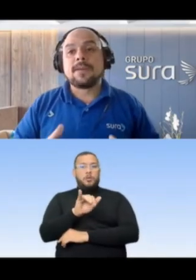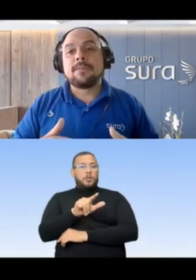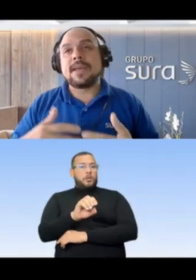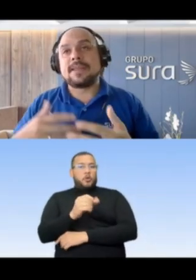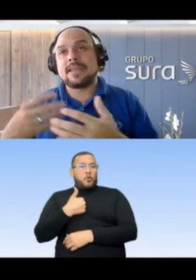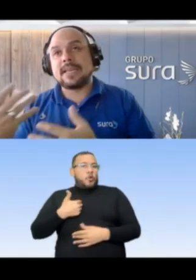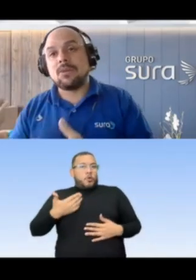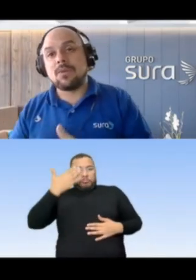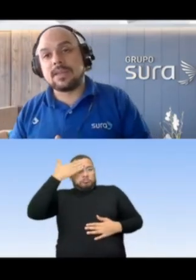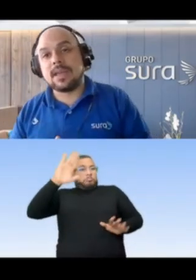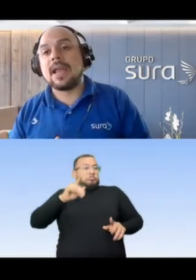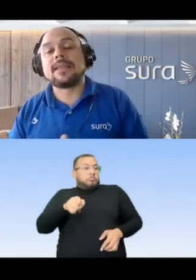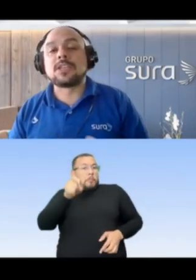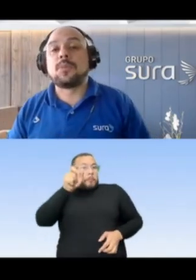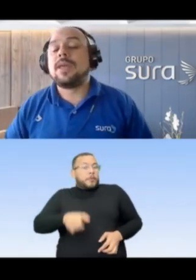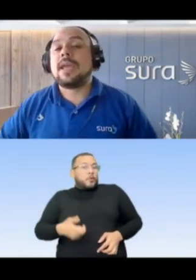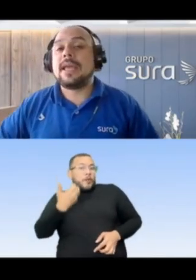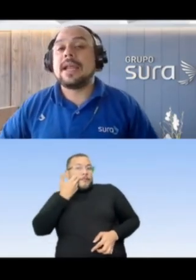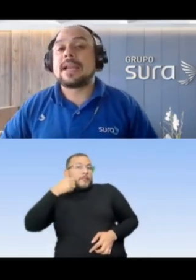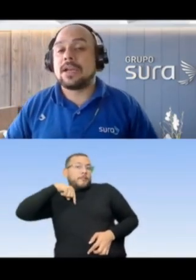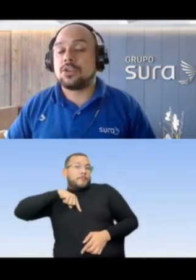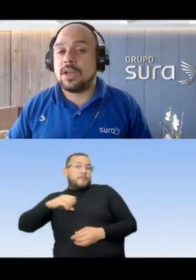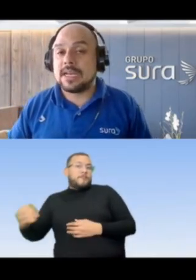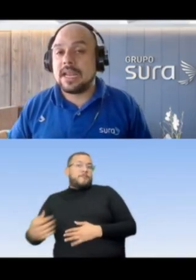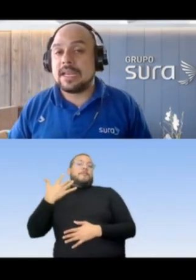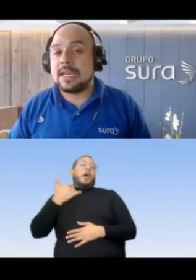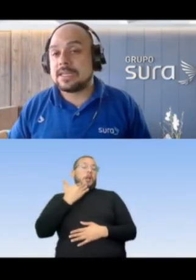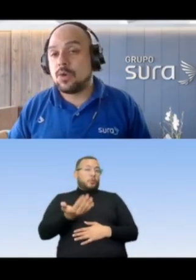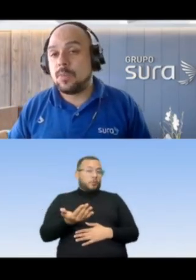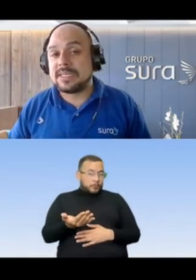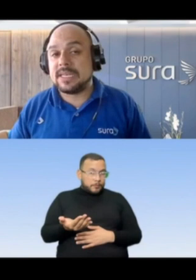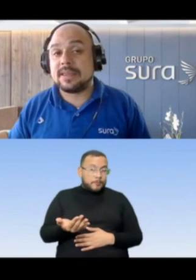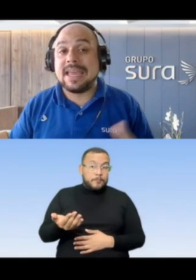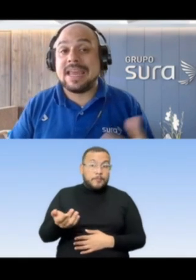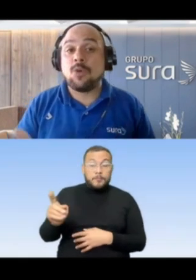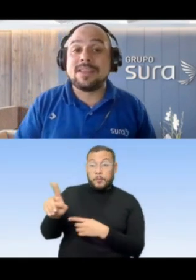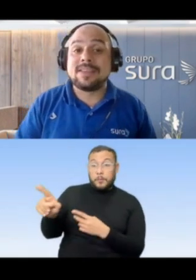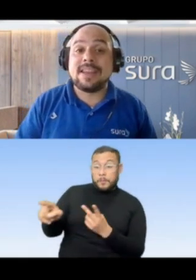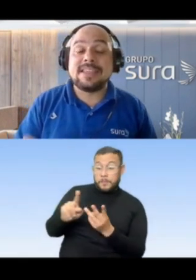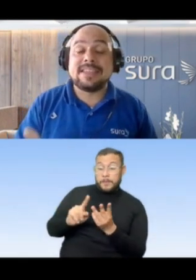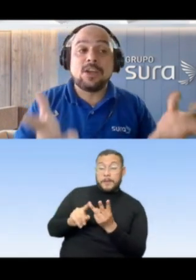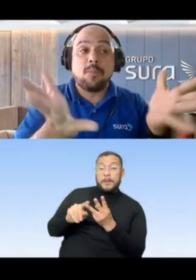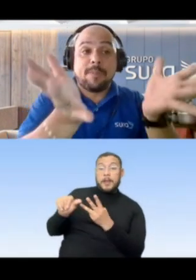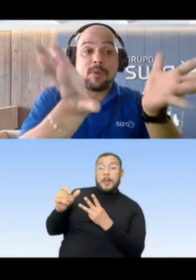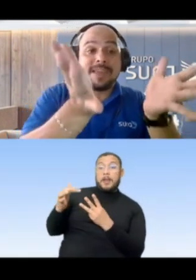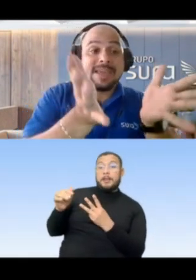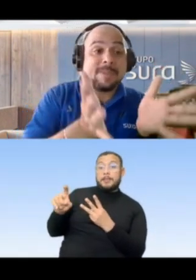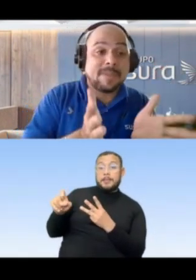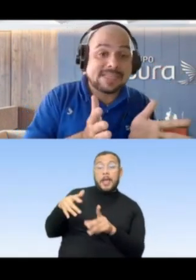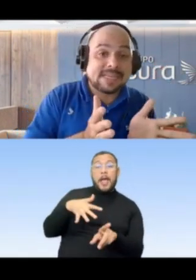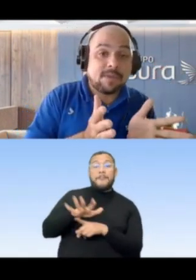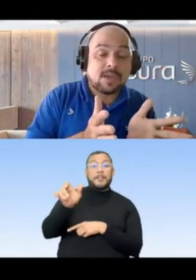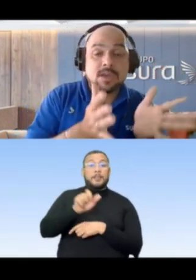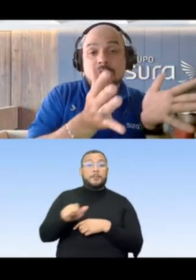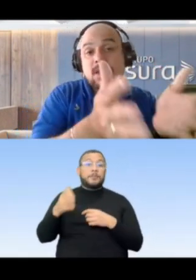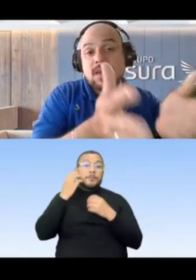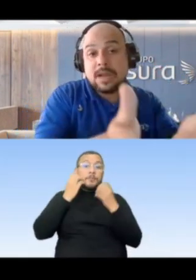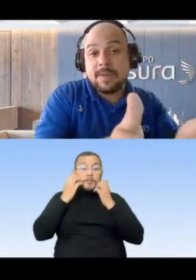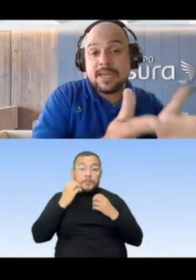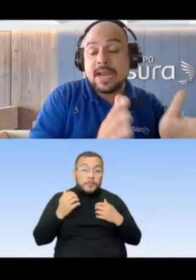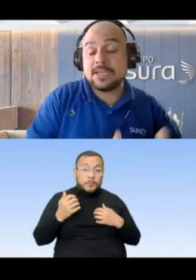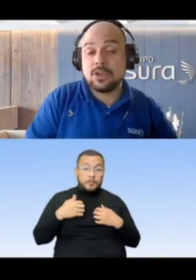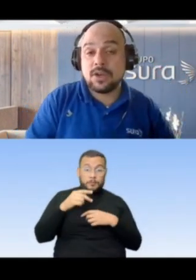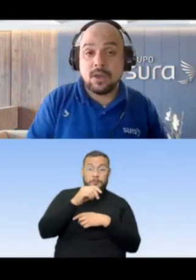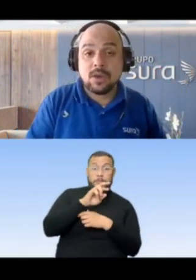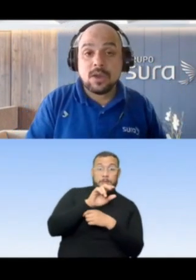chicos, mientras que el guante de látex puede generar reacciones alérgicas a un paciente, el guante de nitrilo me protege más a mí